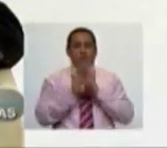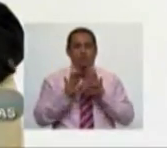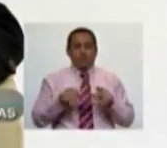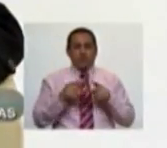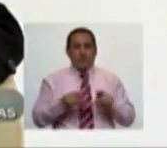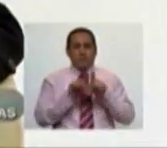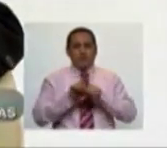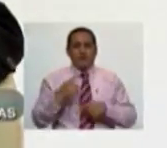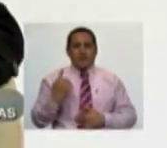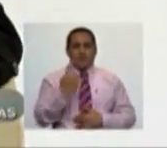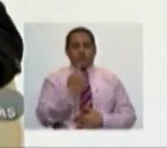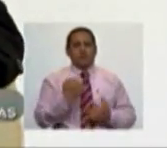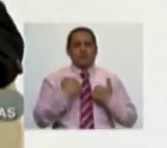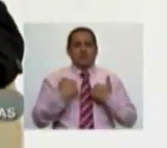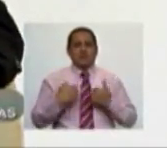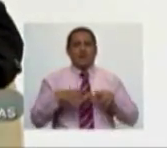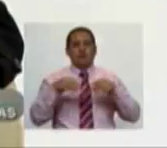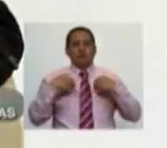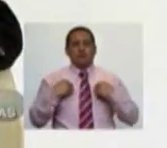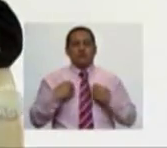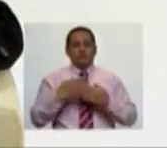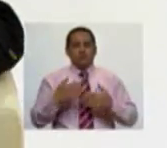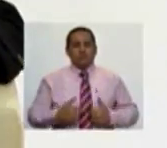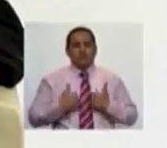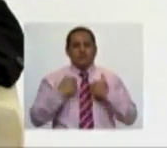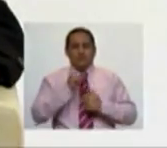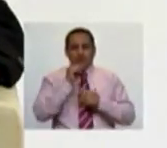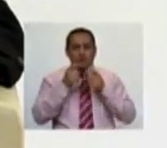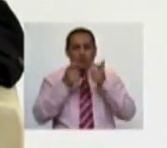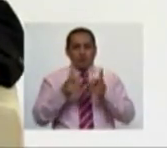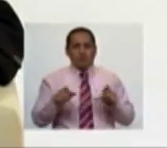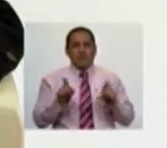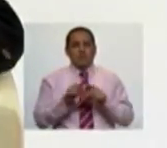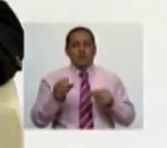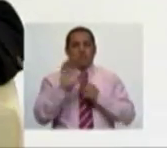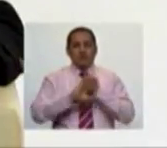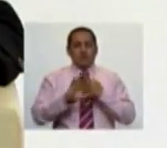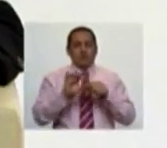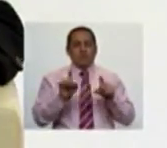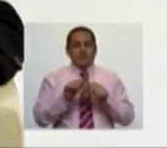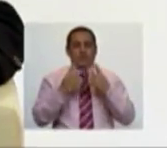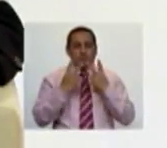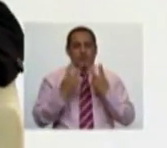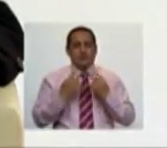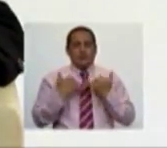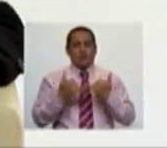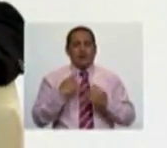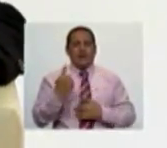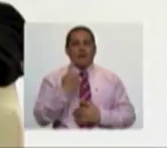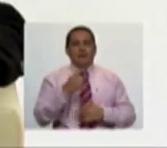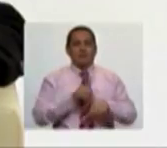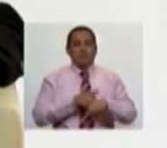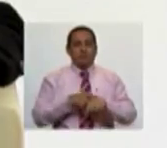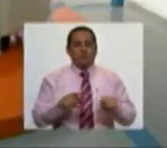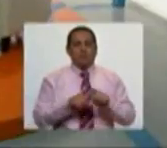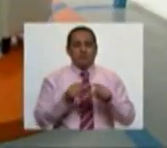Mientras tanto, cada uno debe asumir sus ciclos de inseguridad, su círculo de protección los tiene que manejar